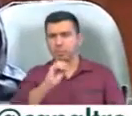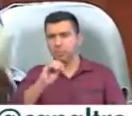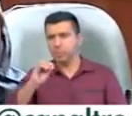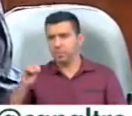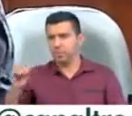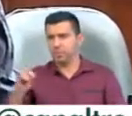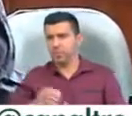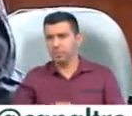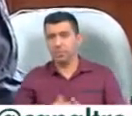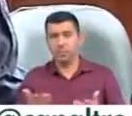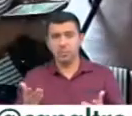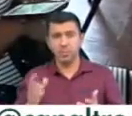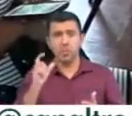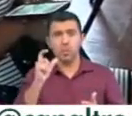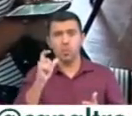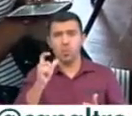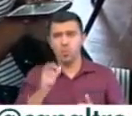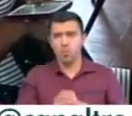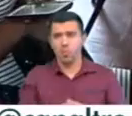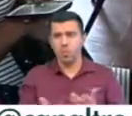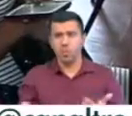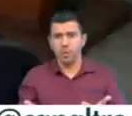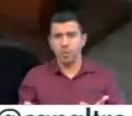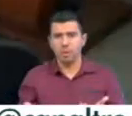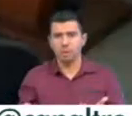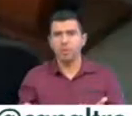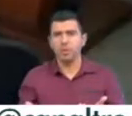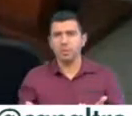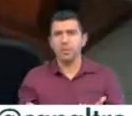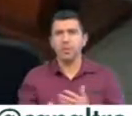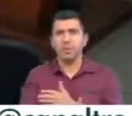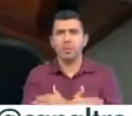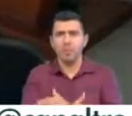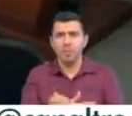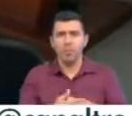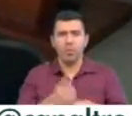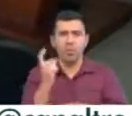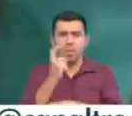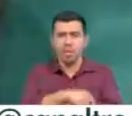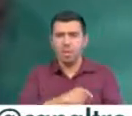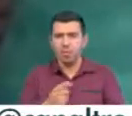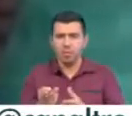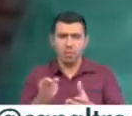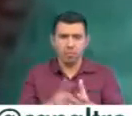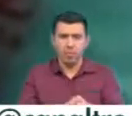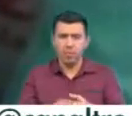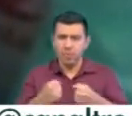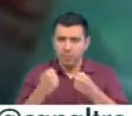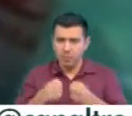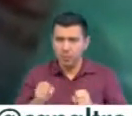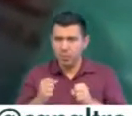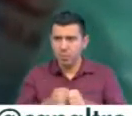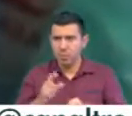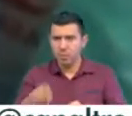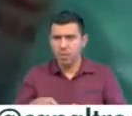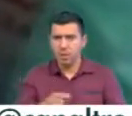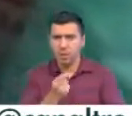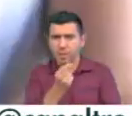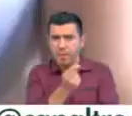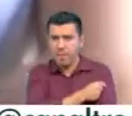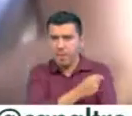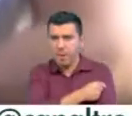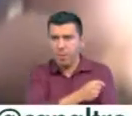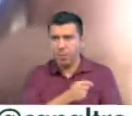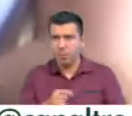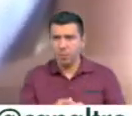del área metropolitana de Cúcuta, como al de Pamplona y Tibú, la necesidad de redoblar sus esfuerzos para cumplir con la cuota de 25.000